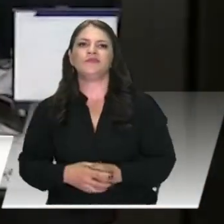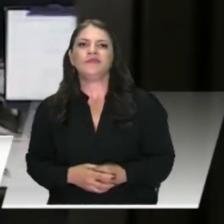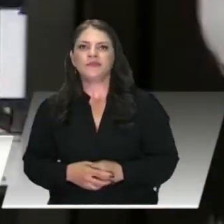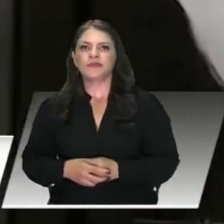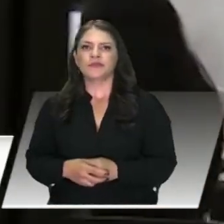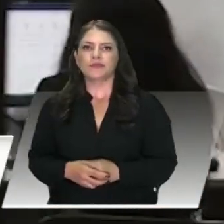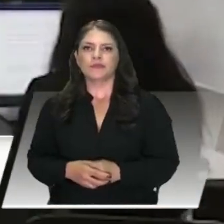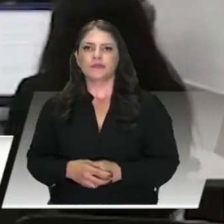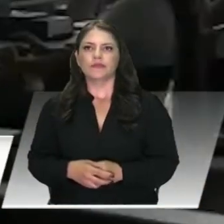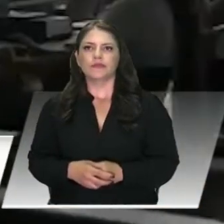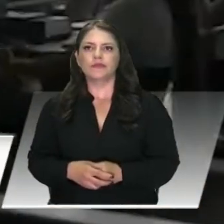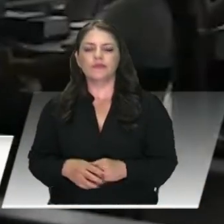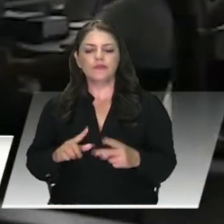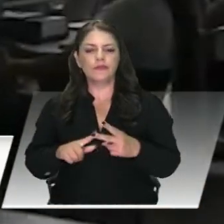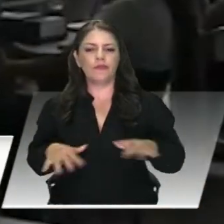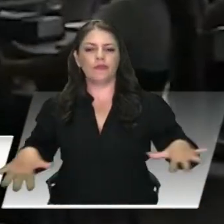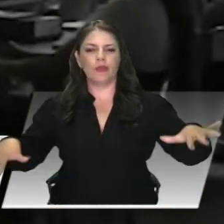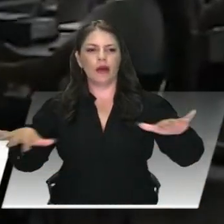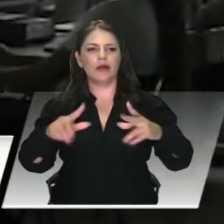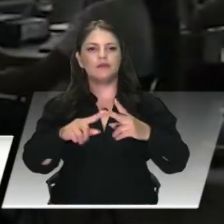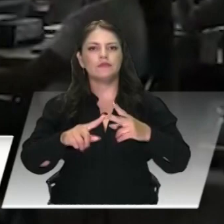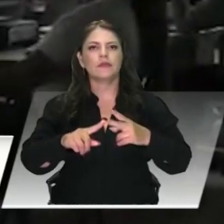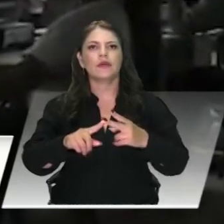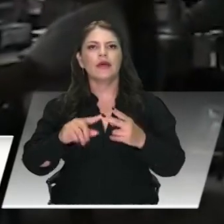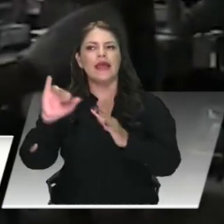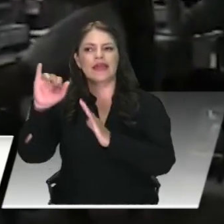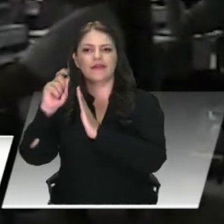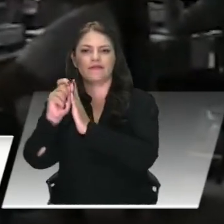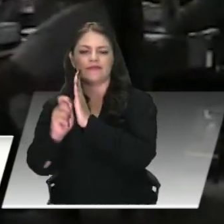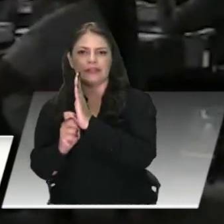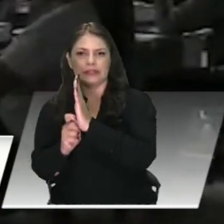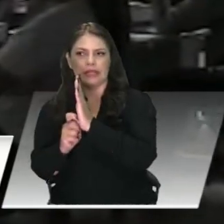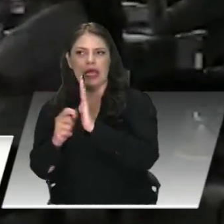en los canales de comunicación oficial de la institución, las